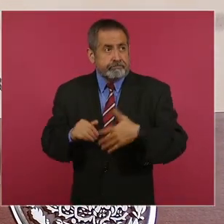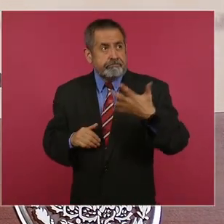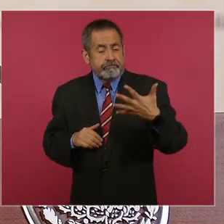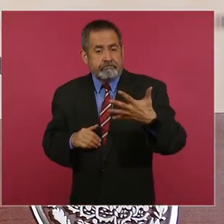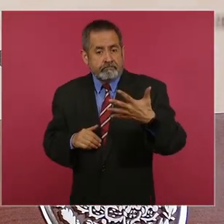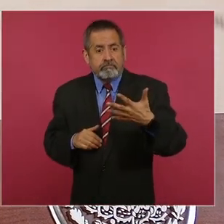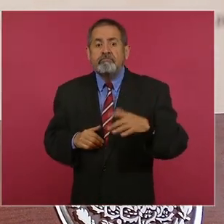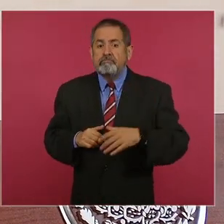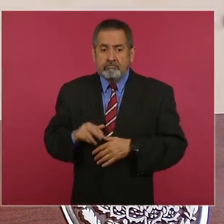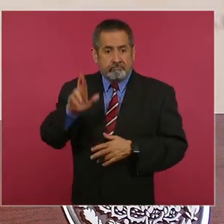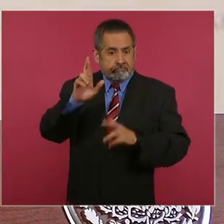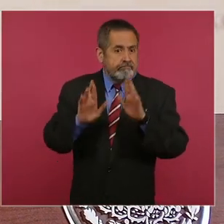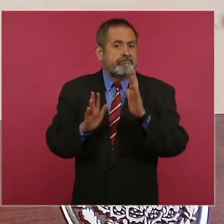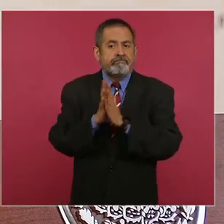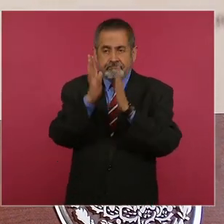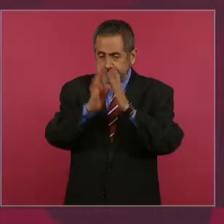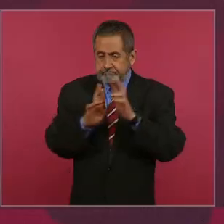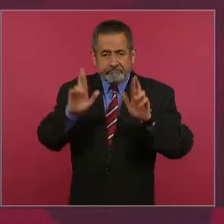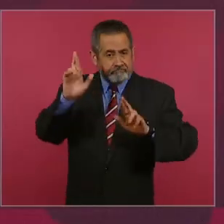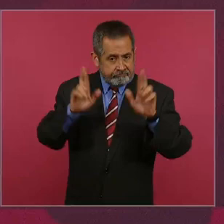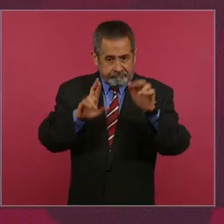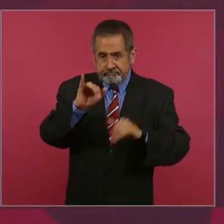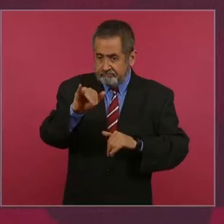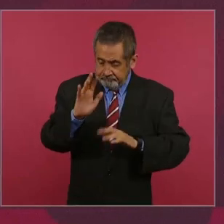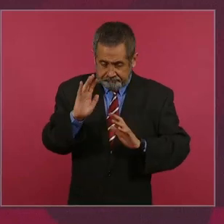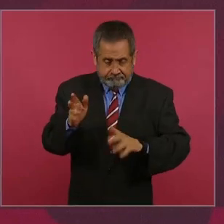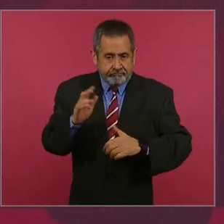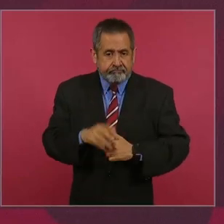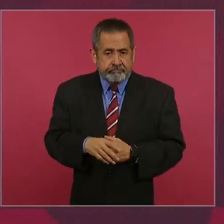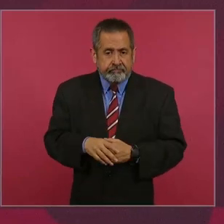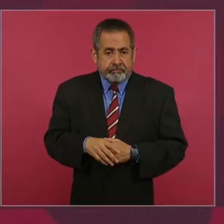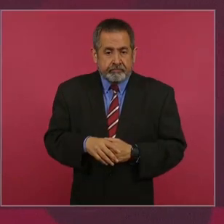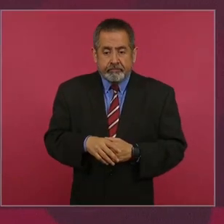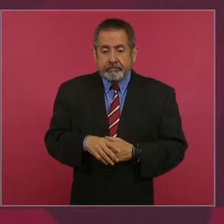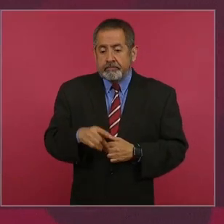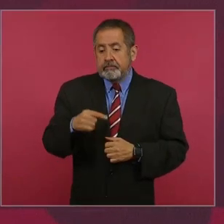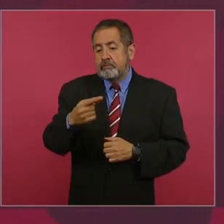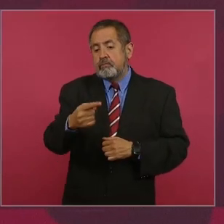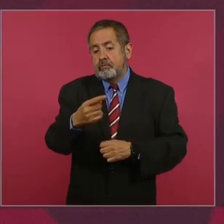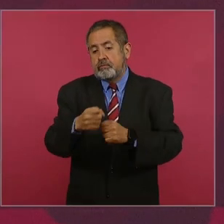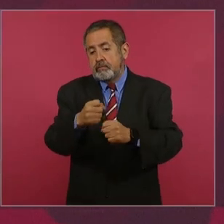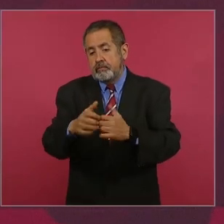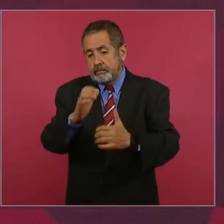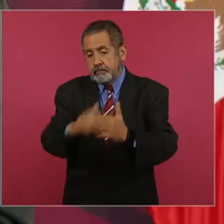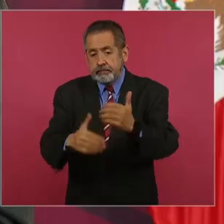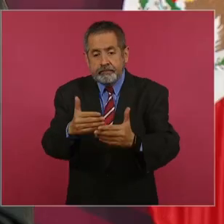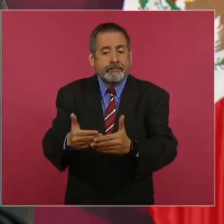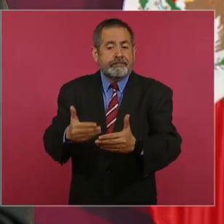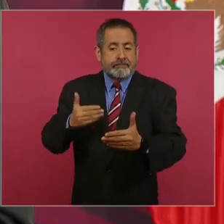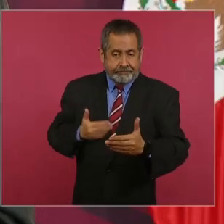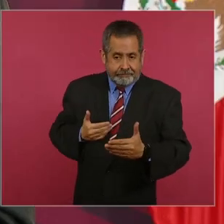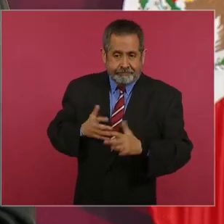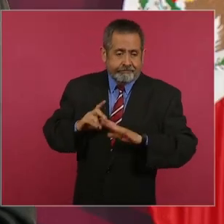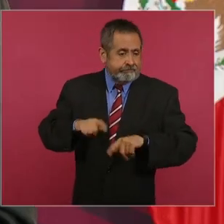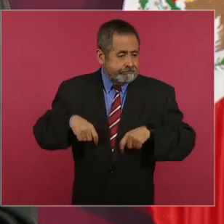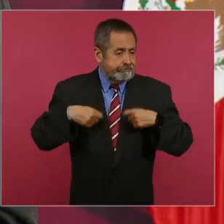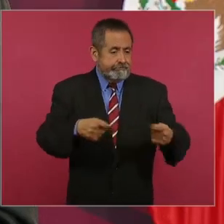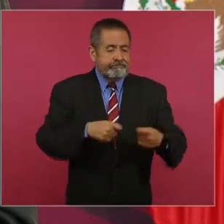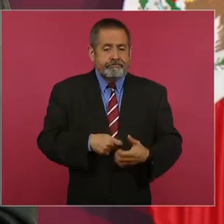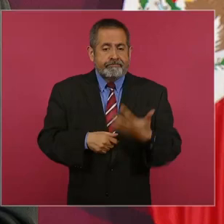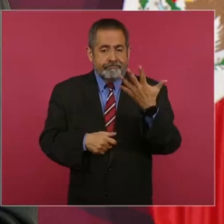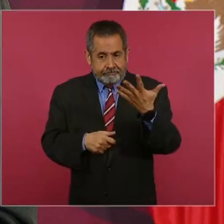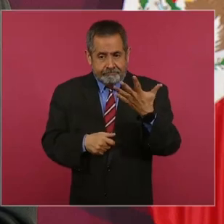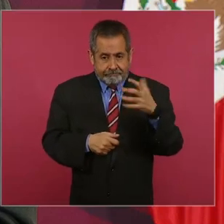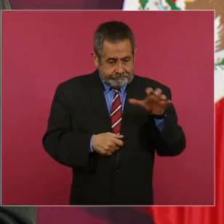bastantes participantes y antes de que termine el año ya se entregan los cinco polos